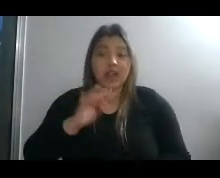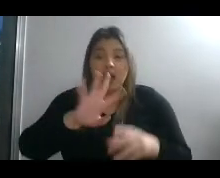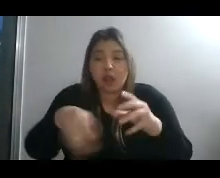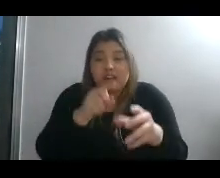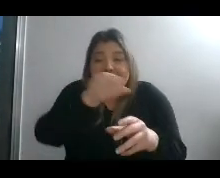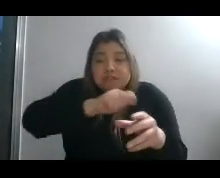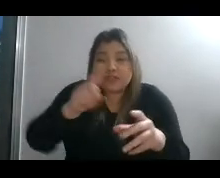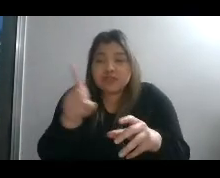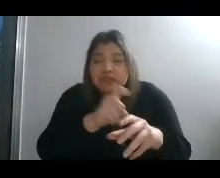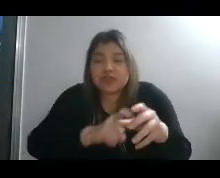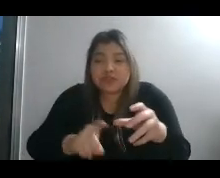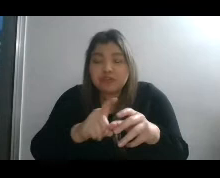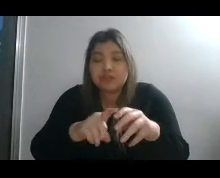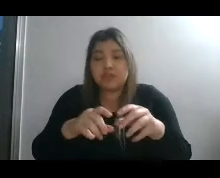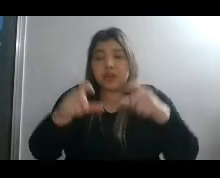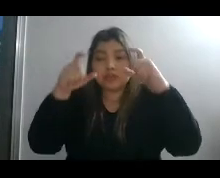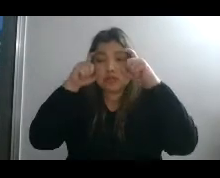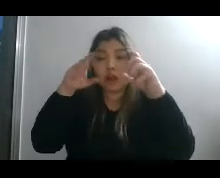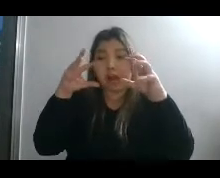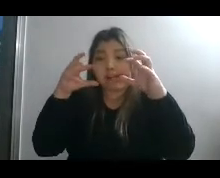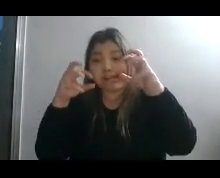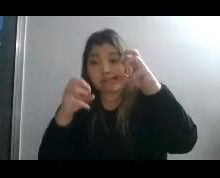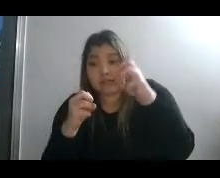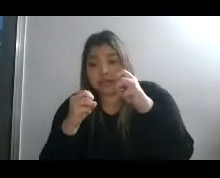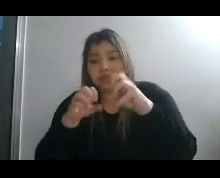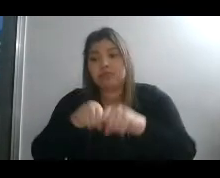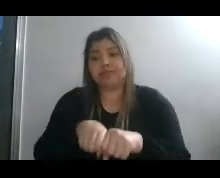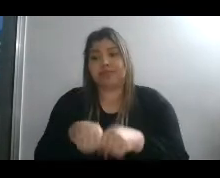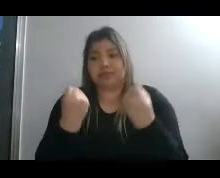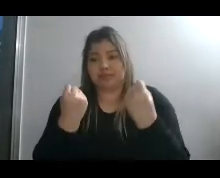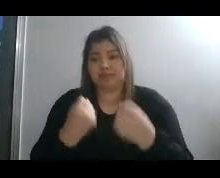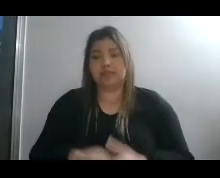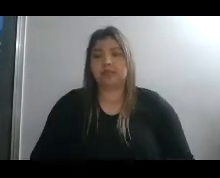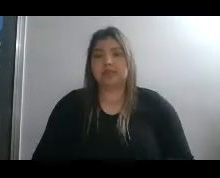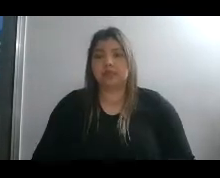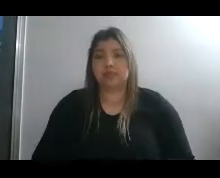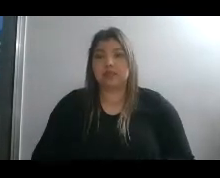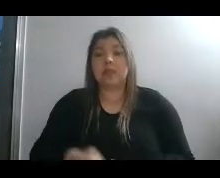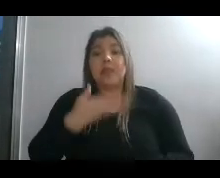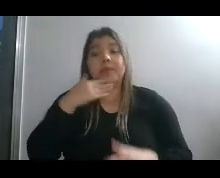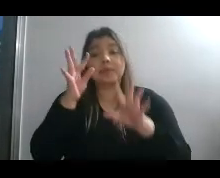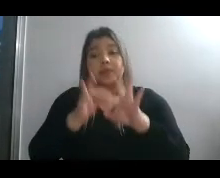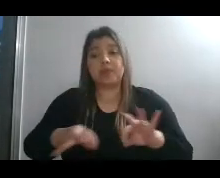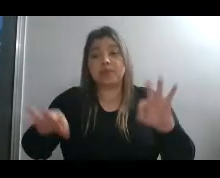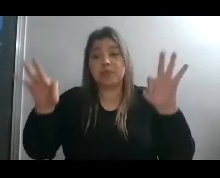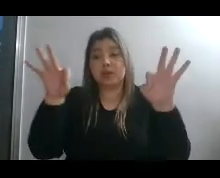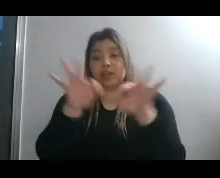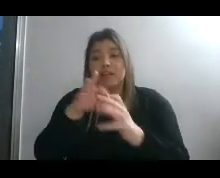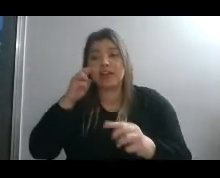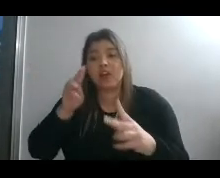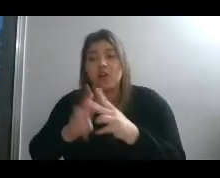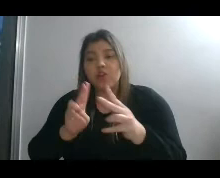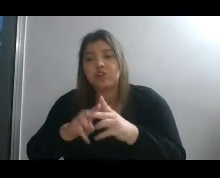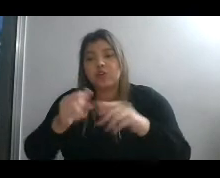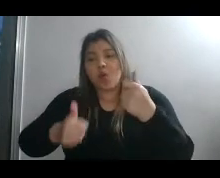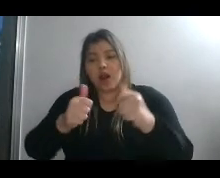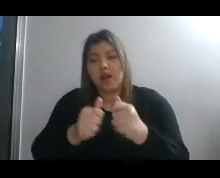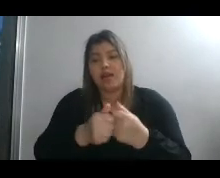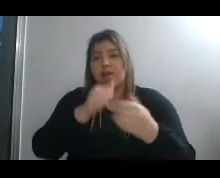ese acrílico en el que vienen hechas. Si no conocemos la ficha técnica de la gafa de seguridad o las características de su